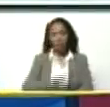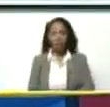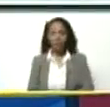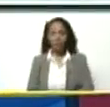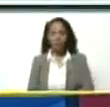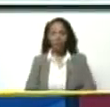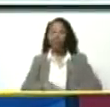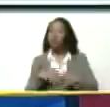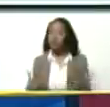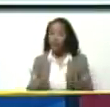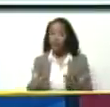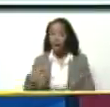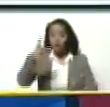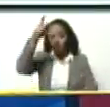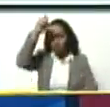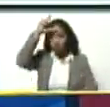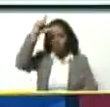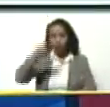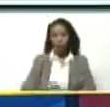de Turquía,